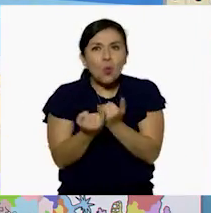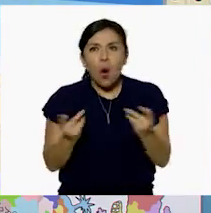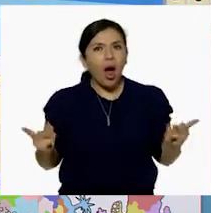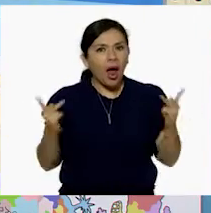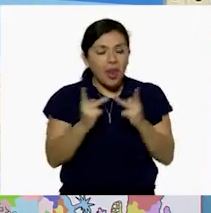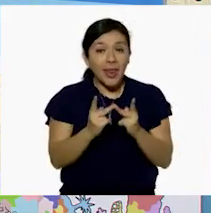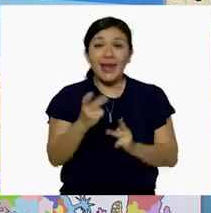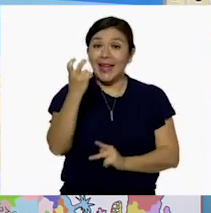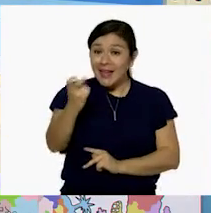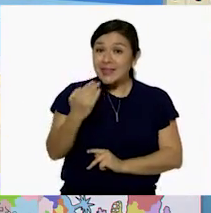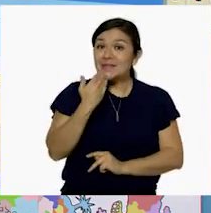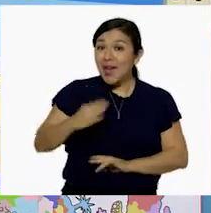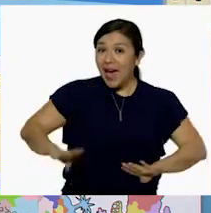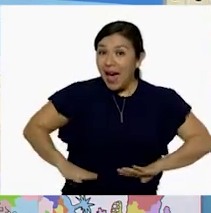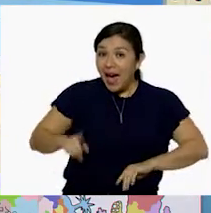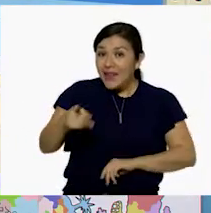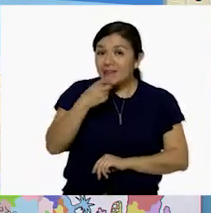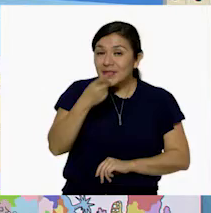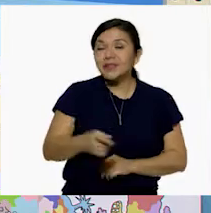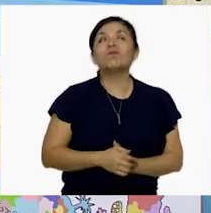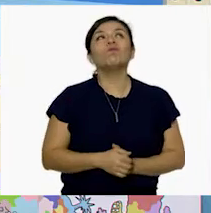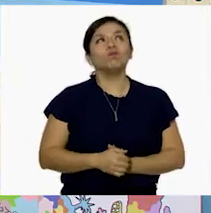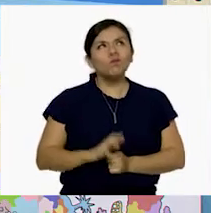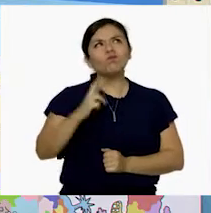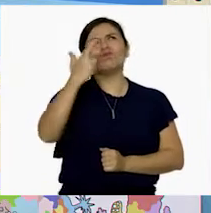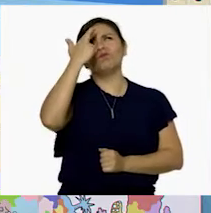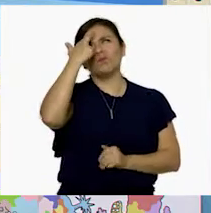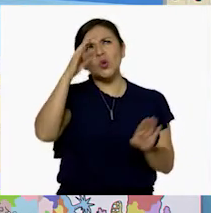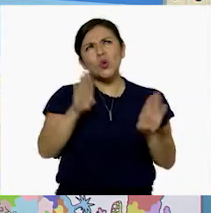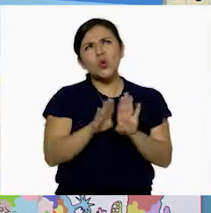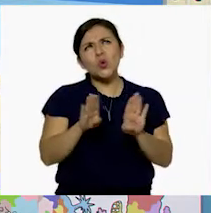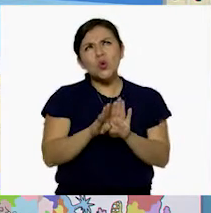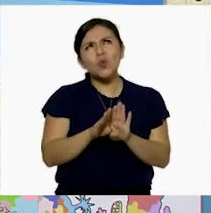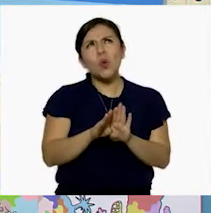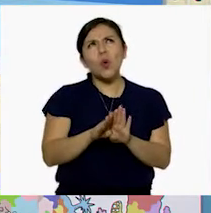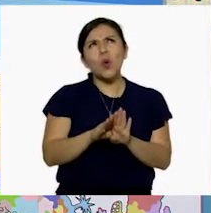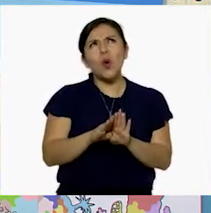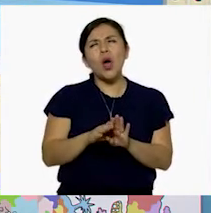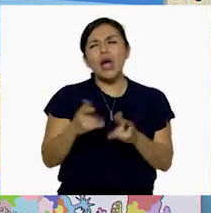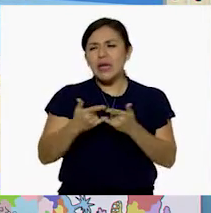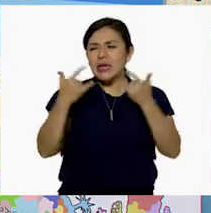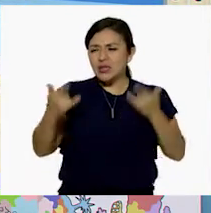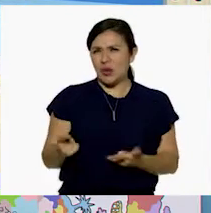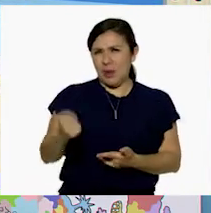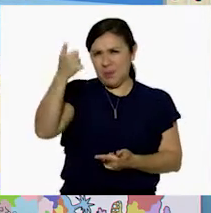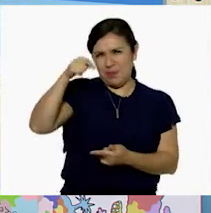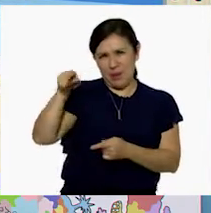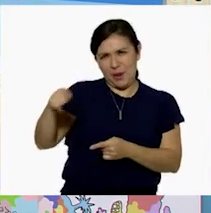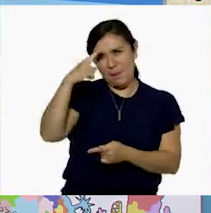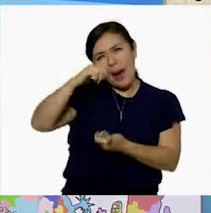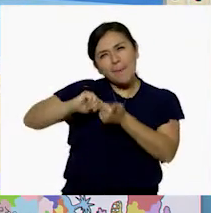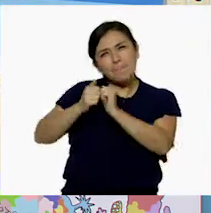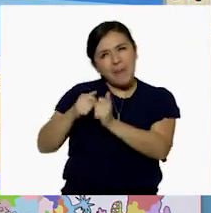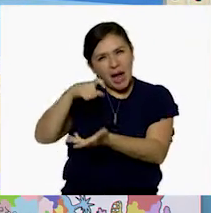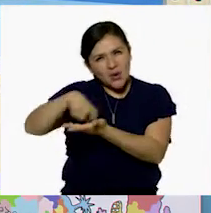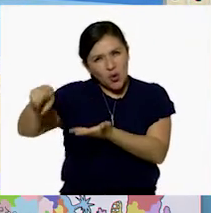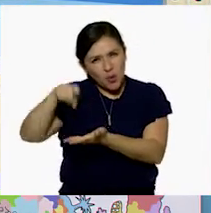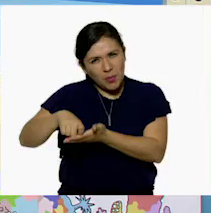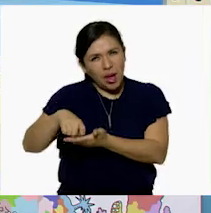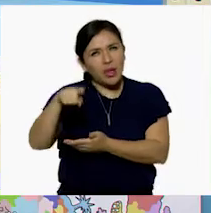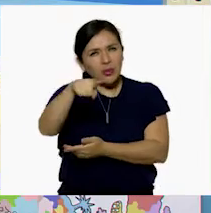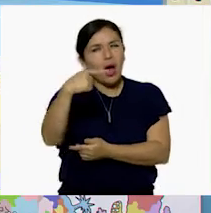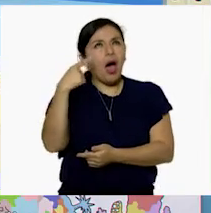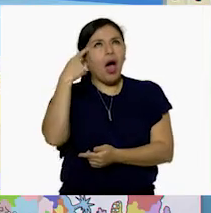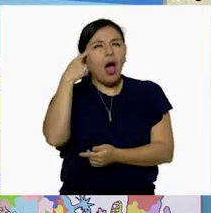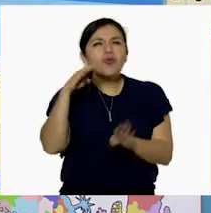ese rasgo. Y si lo recuerdan, al analizar la elección del pan de Elías Canetti, llegamos a conclusiones